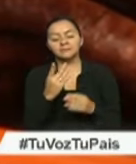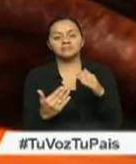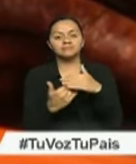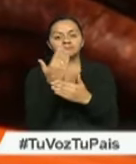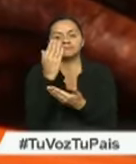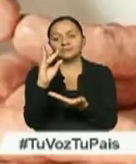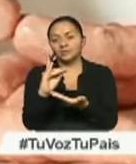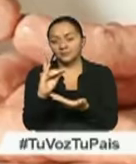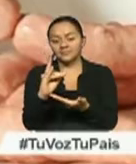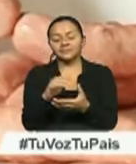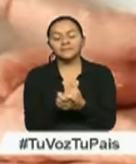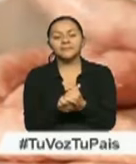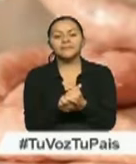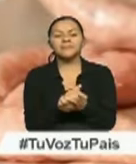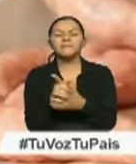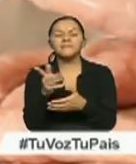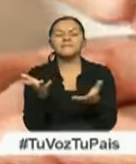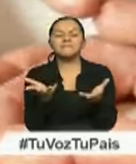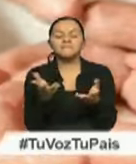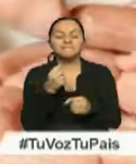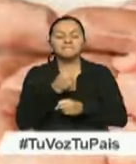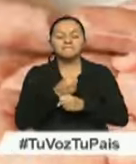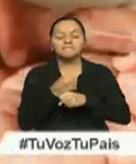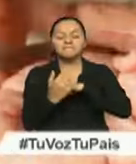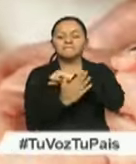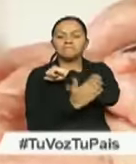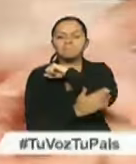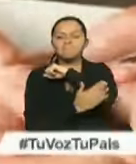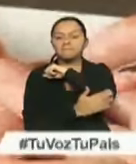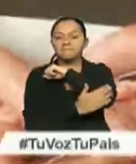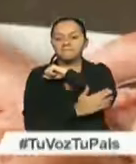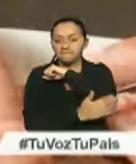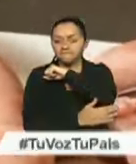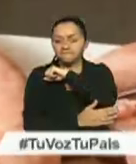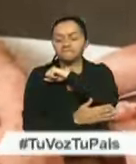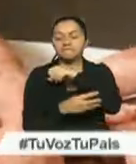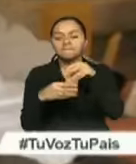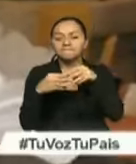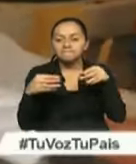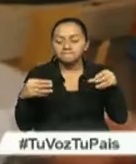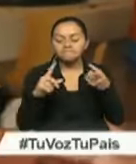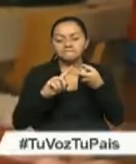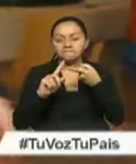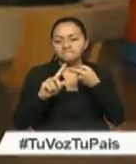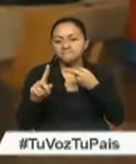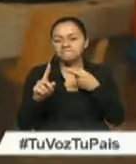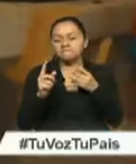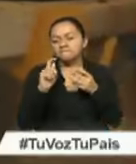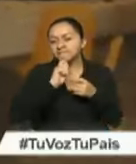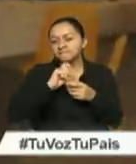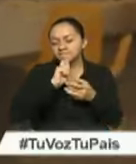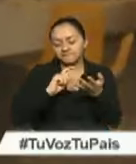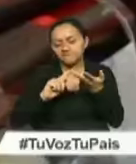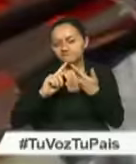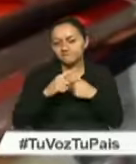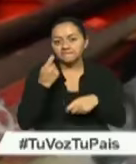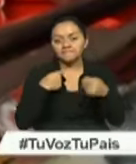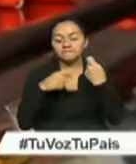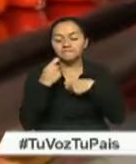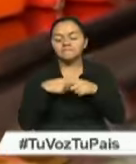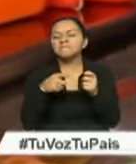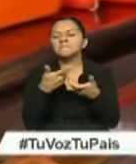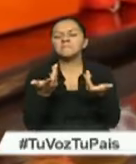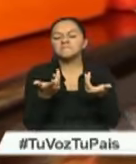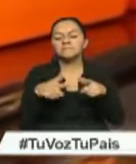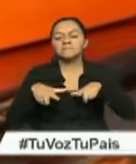provincia de Bolívar. Él se dedica a la elaboración artesanal de jamones, embutidos y un sinnúmero de cárnicos, los cuales vende en